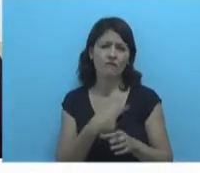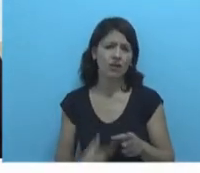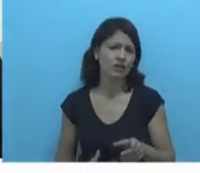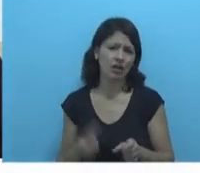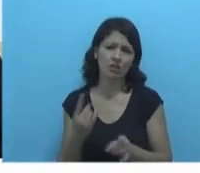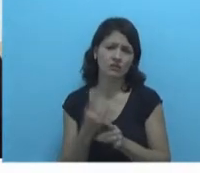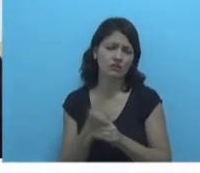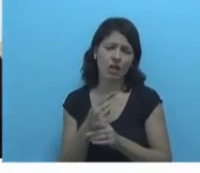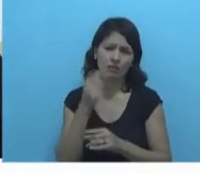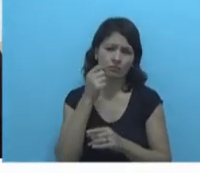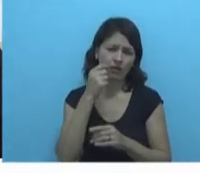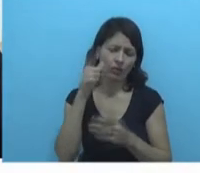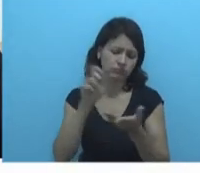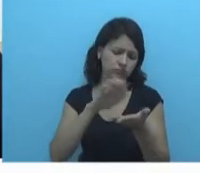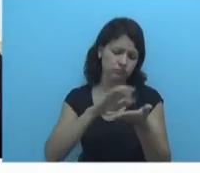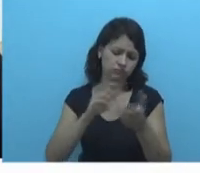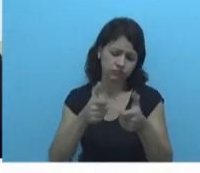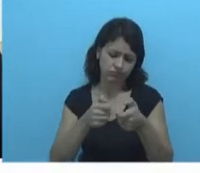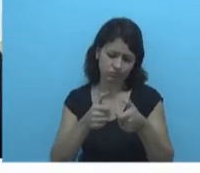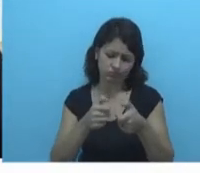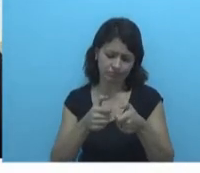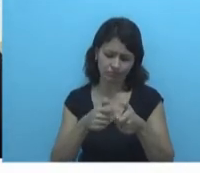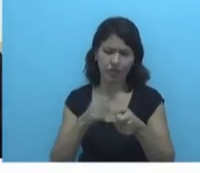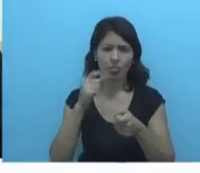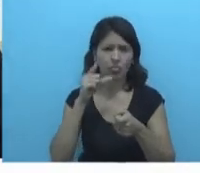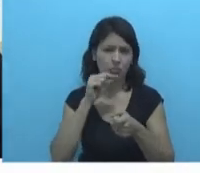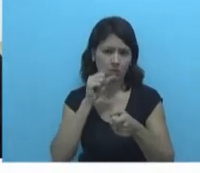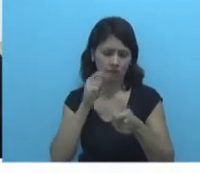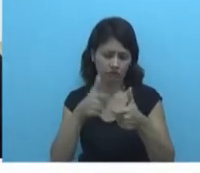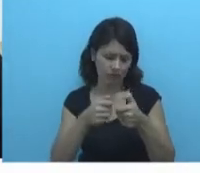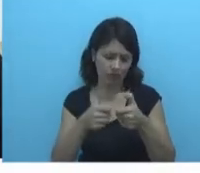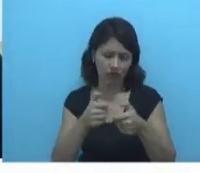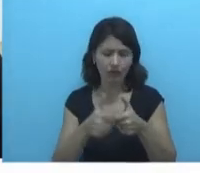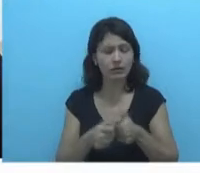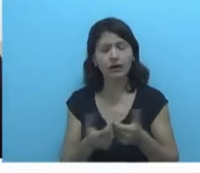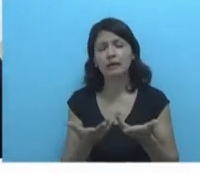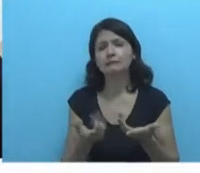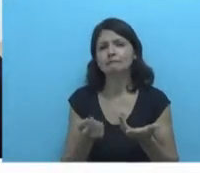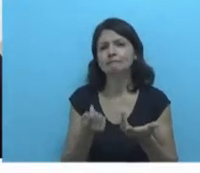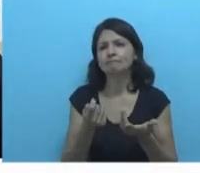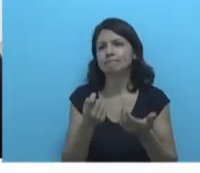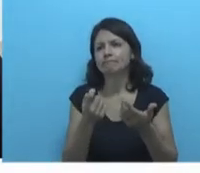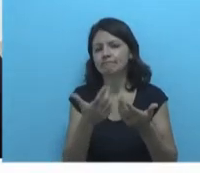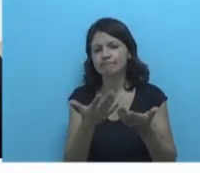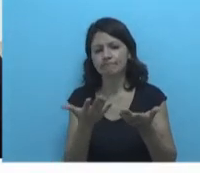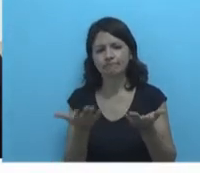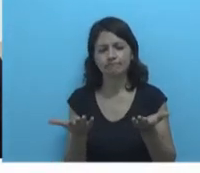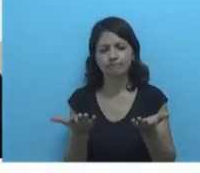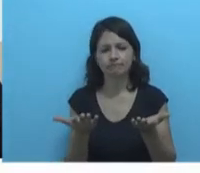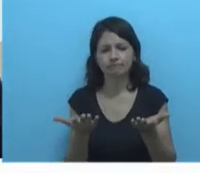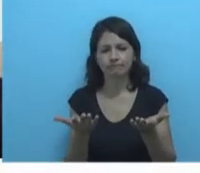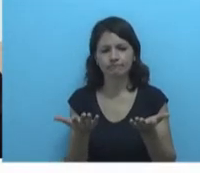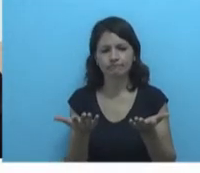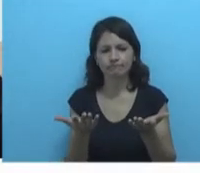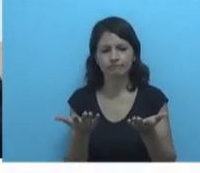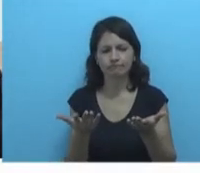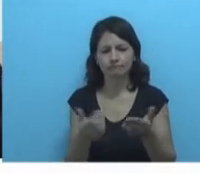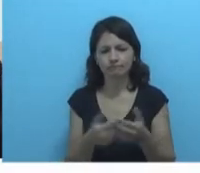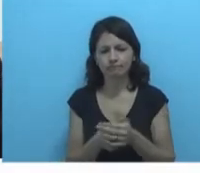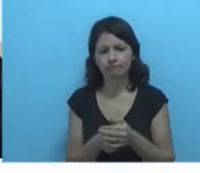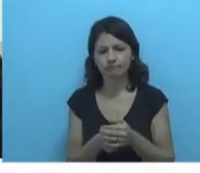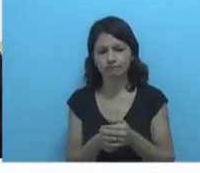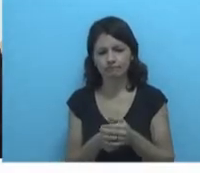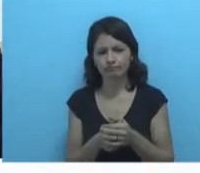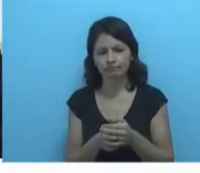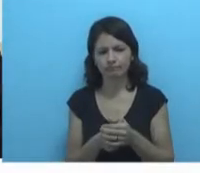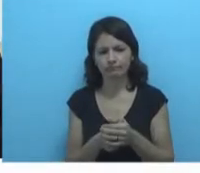un cumplimiento en la forma, supongo que el teléfono le habrá estado al rojo vivo haciéndole los planteos de la provincia, que tiene